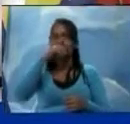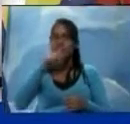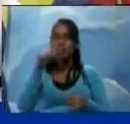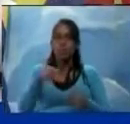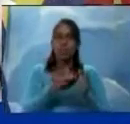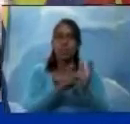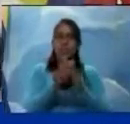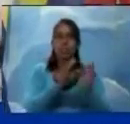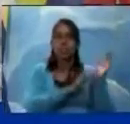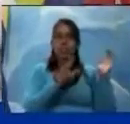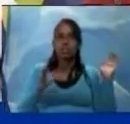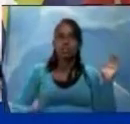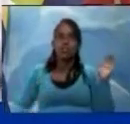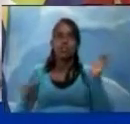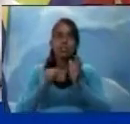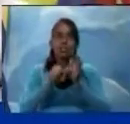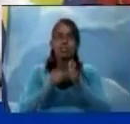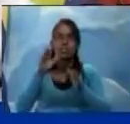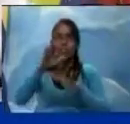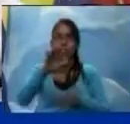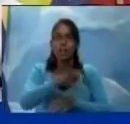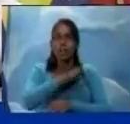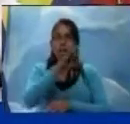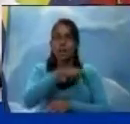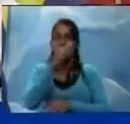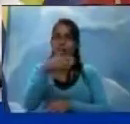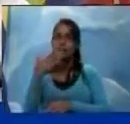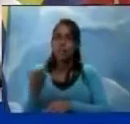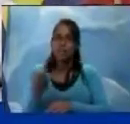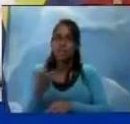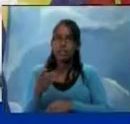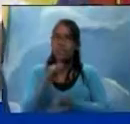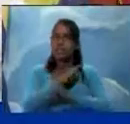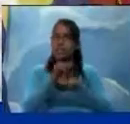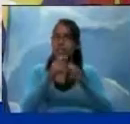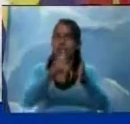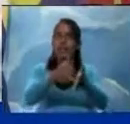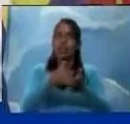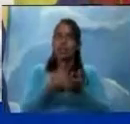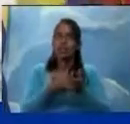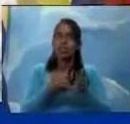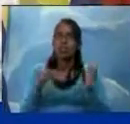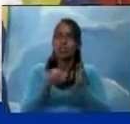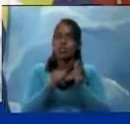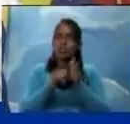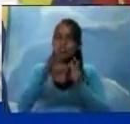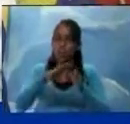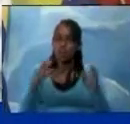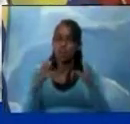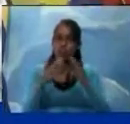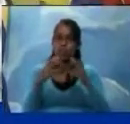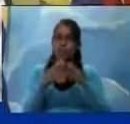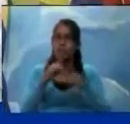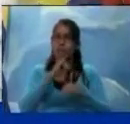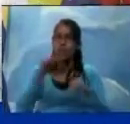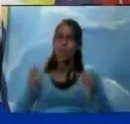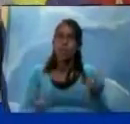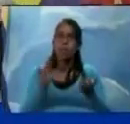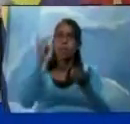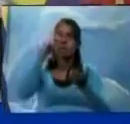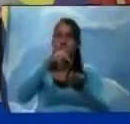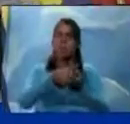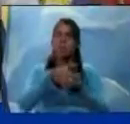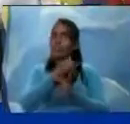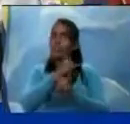Evangelio. Ajá. ¿Y dónde están las almas que te has ganado? ¿A dónde están las congregaciones que has levantado?